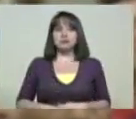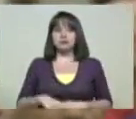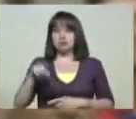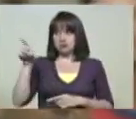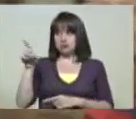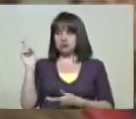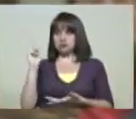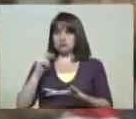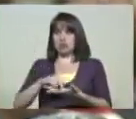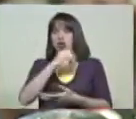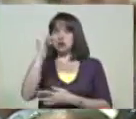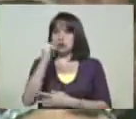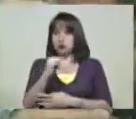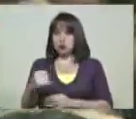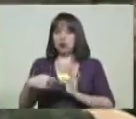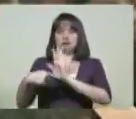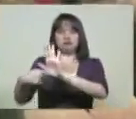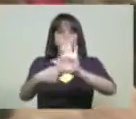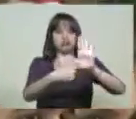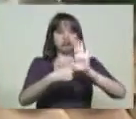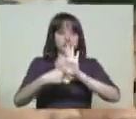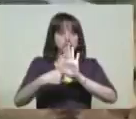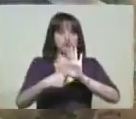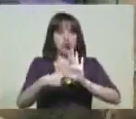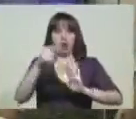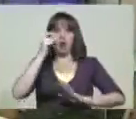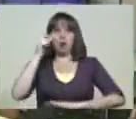zulia rafael vázquez